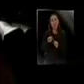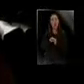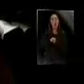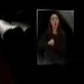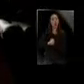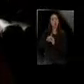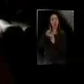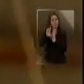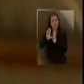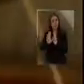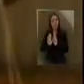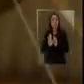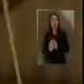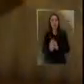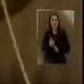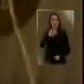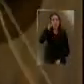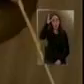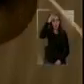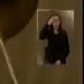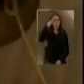Alzheimer?